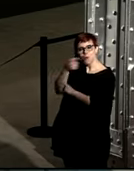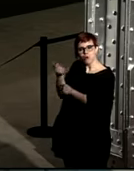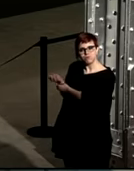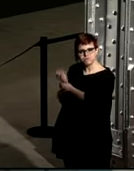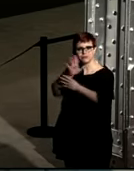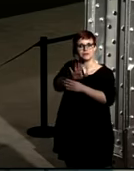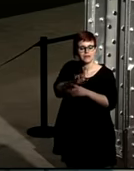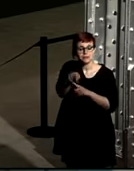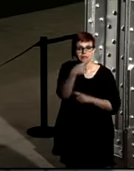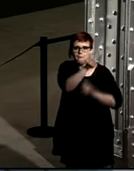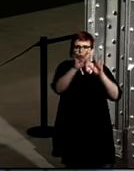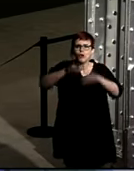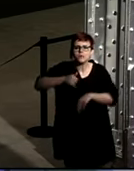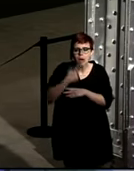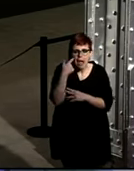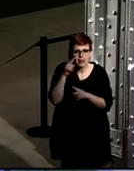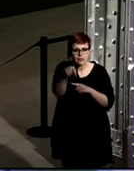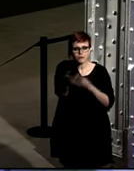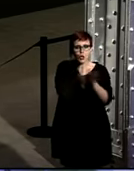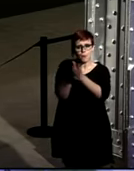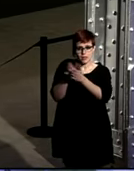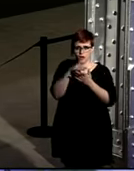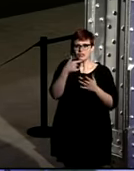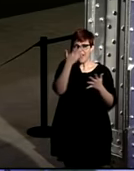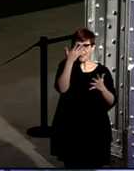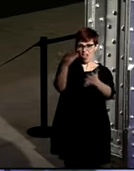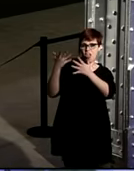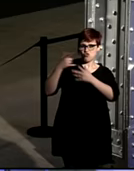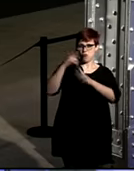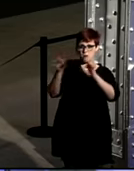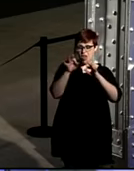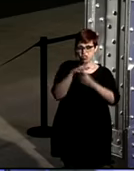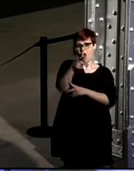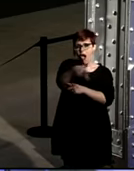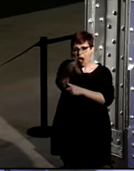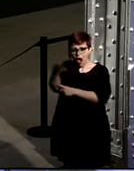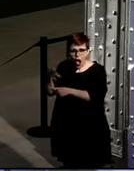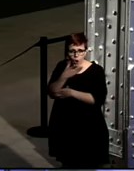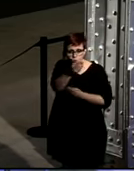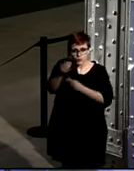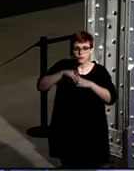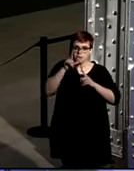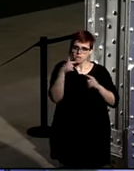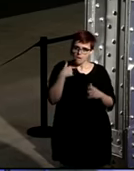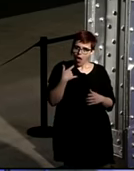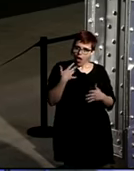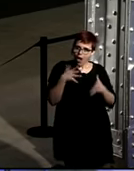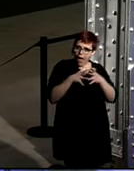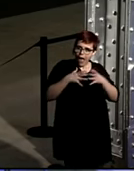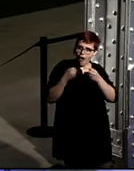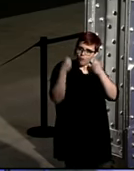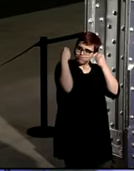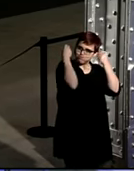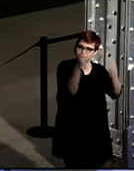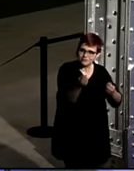ahora con tus compañeros. Sí. Ha sido muy complicado, han sido 10 años de preparación, 2 de rodaje, mucho empeño en las cosas como tenían que ser.